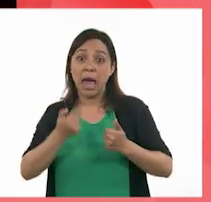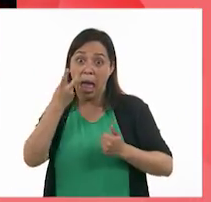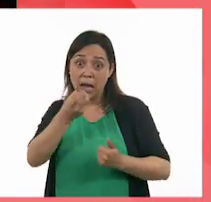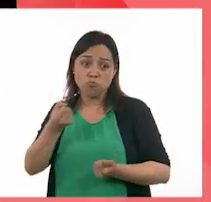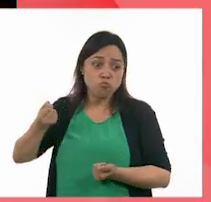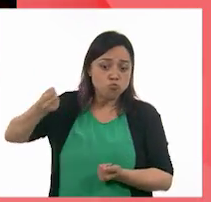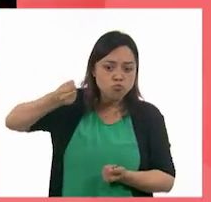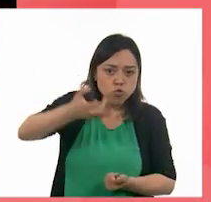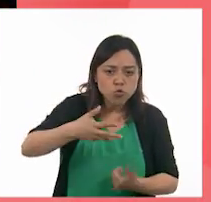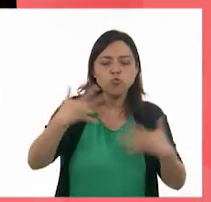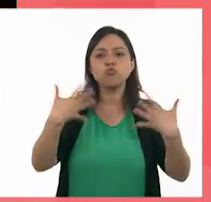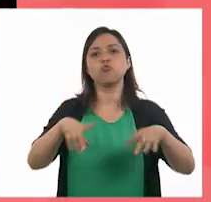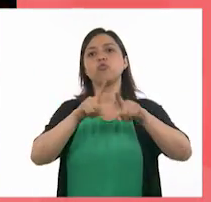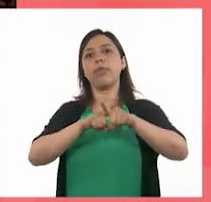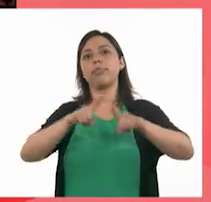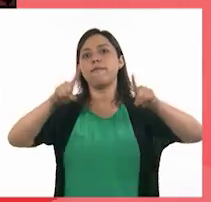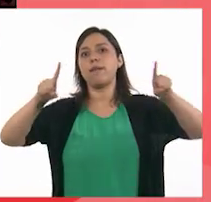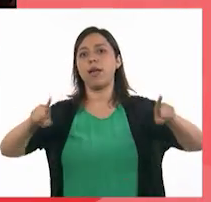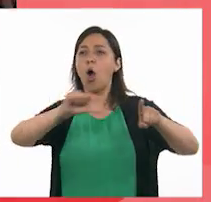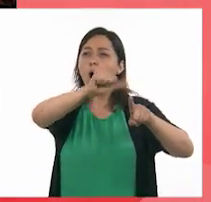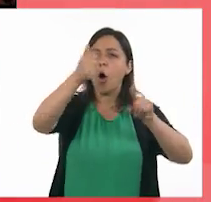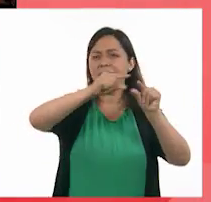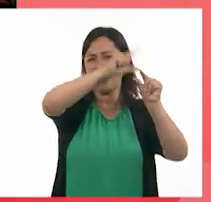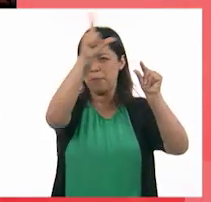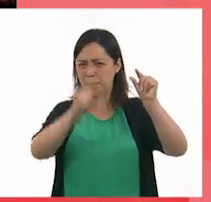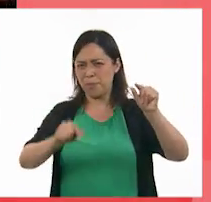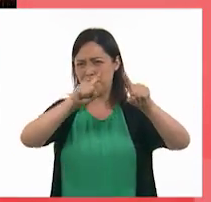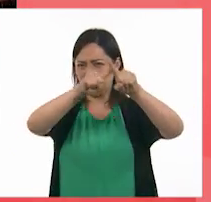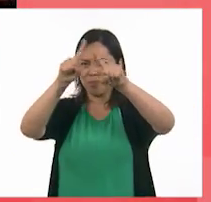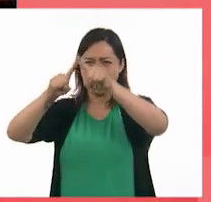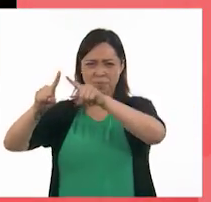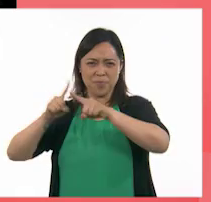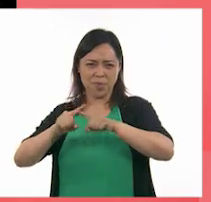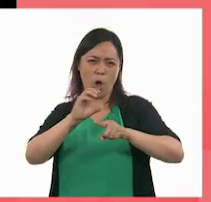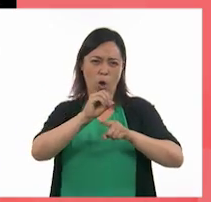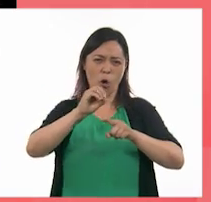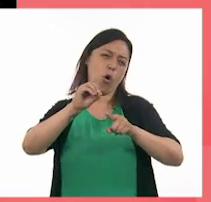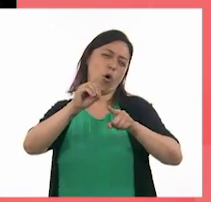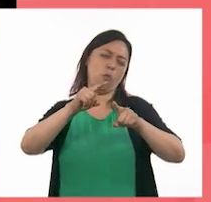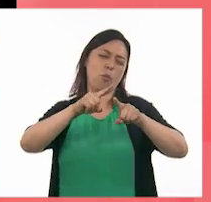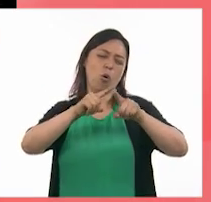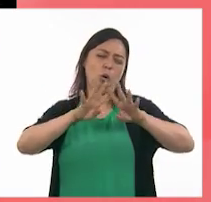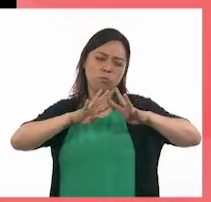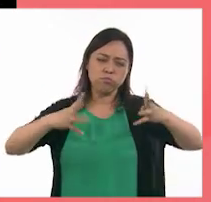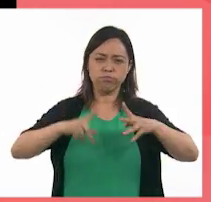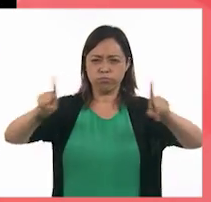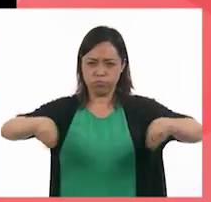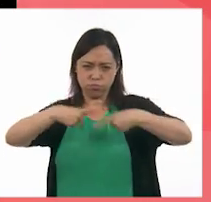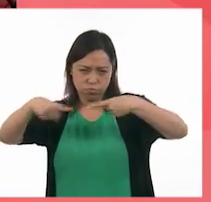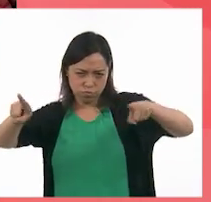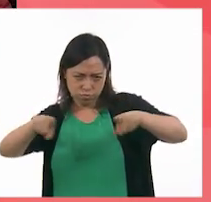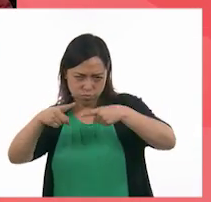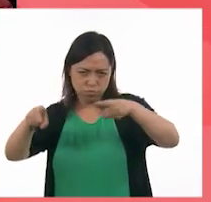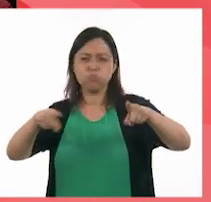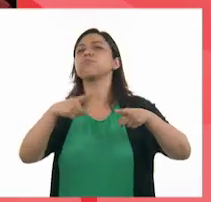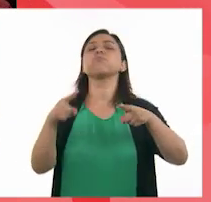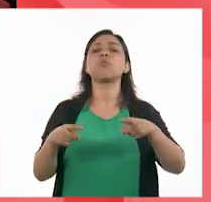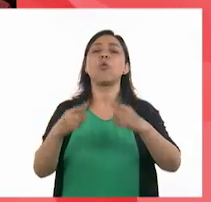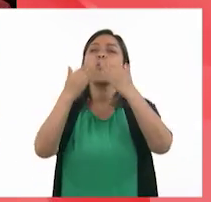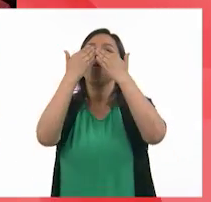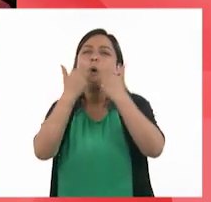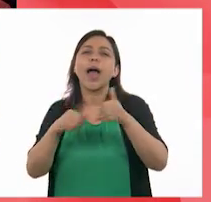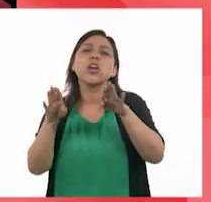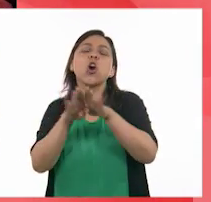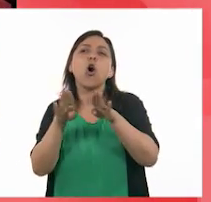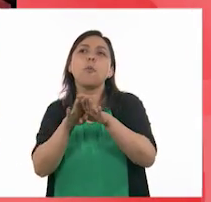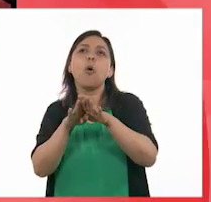hace la diferencia con otras orquestas a nivel nacional. Las orquestas profesionales en el país no tienen necesariamente la vocación